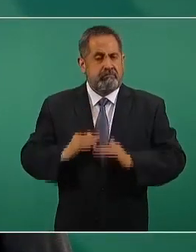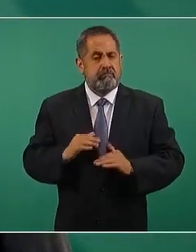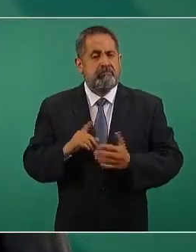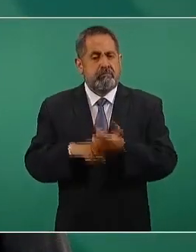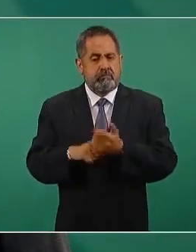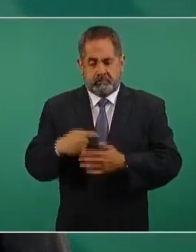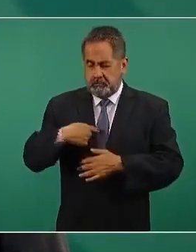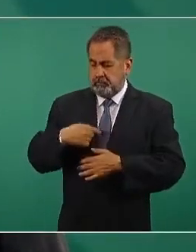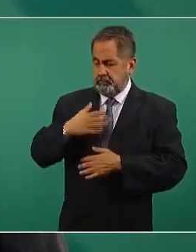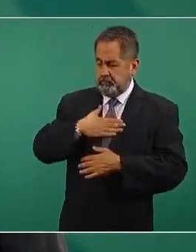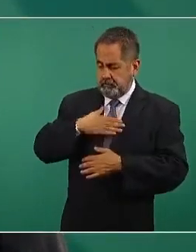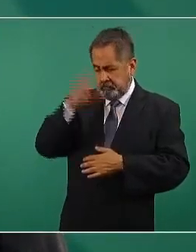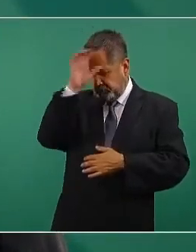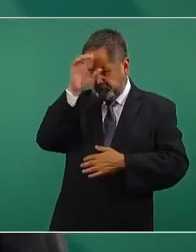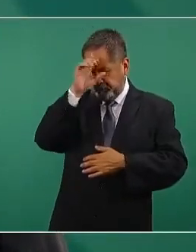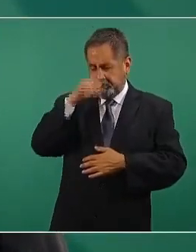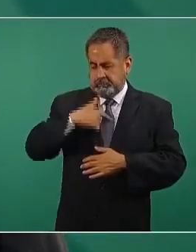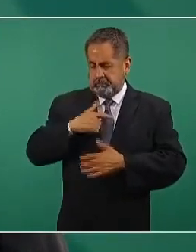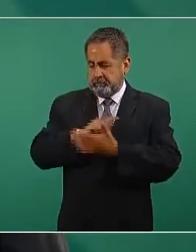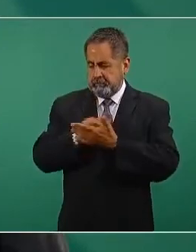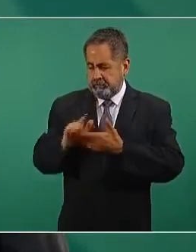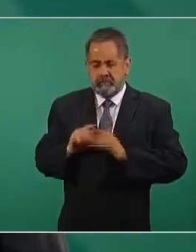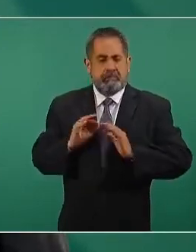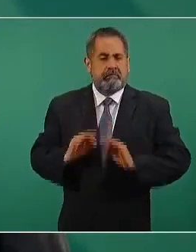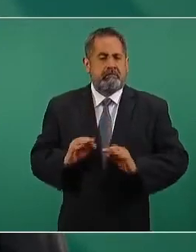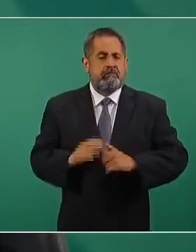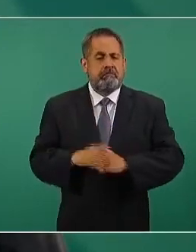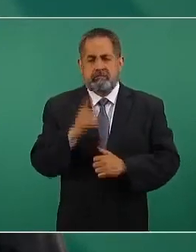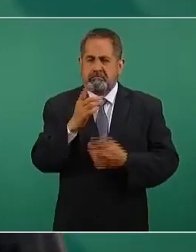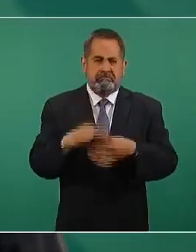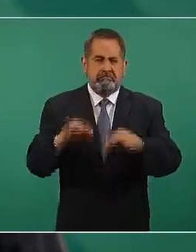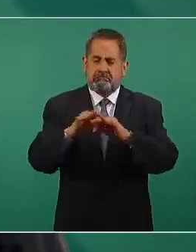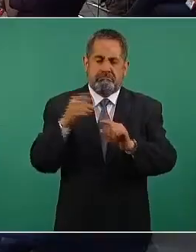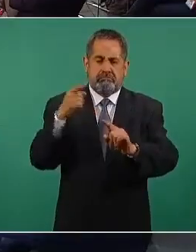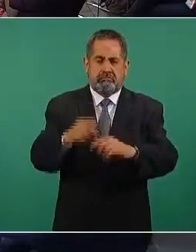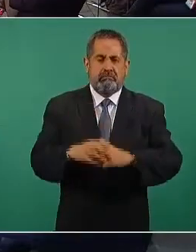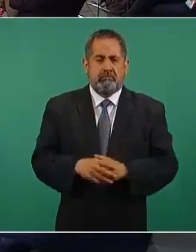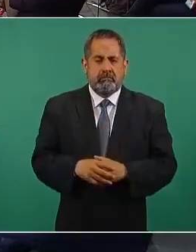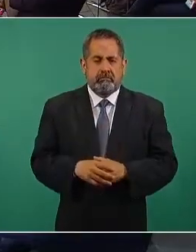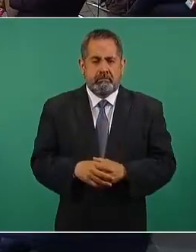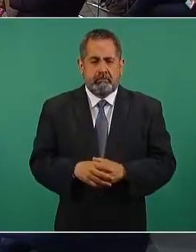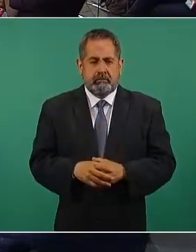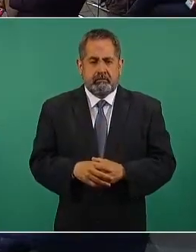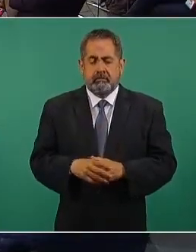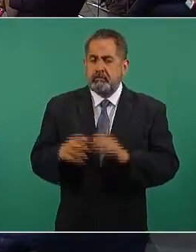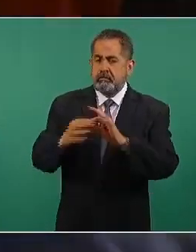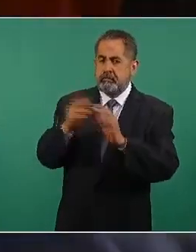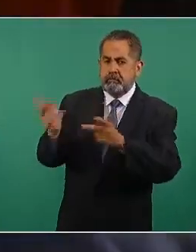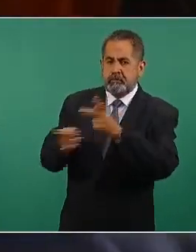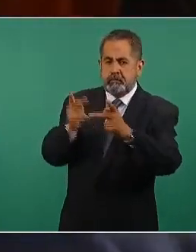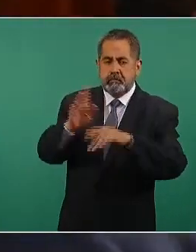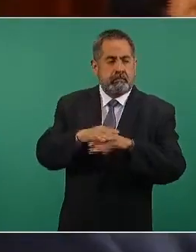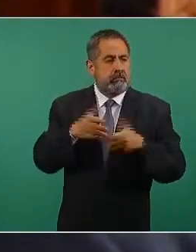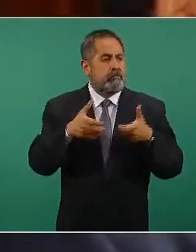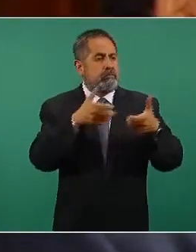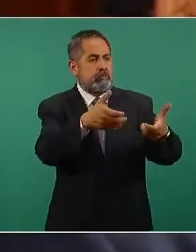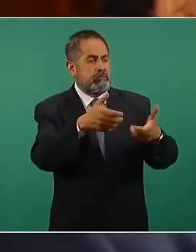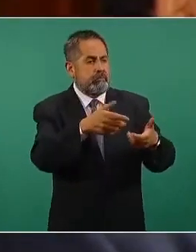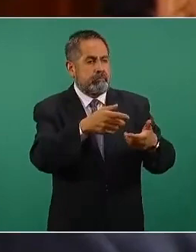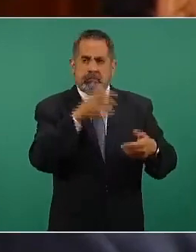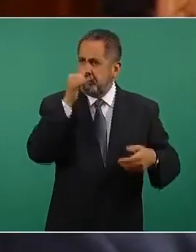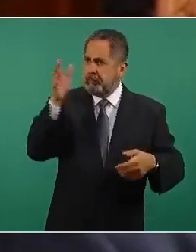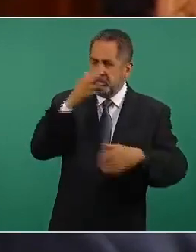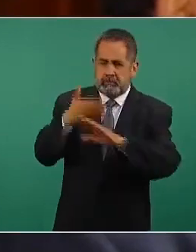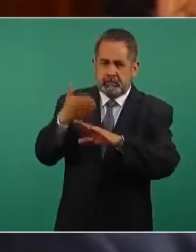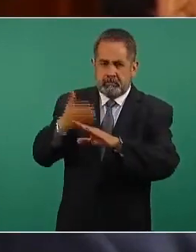con uno mismo, con nuestra conciencia. Eso es lo más importante. Son solo preguntas por las protestas que hay en las calles, presidente, pero tengo